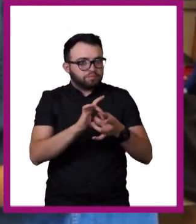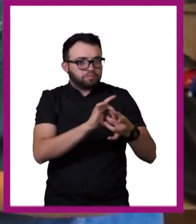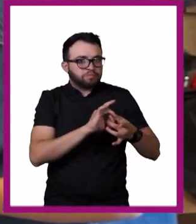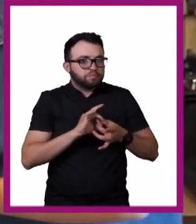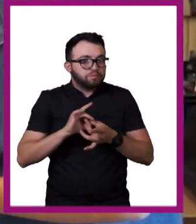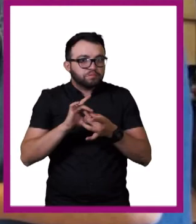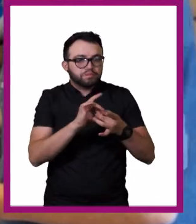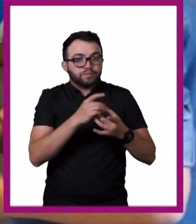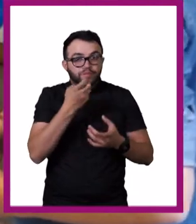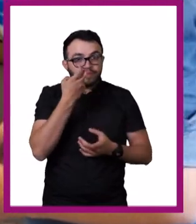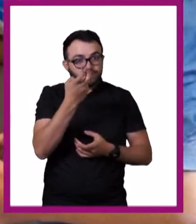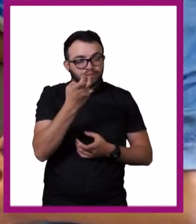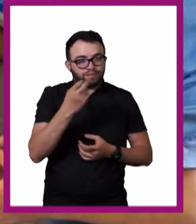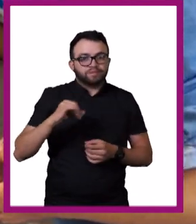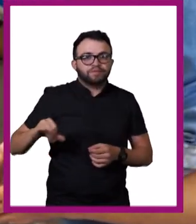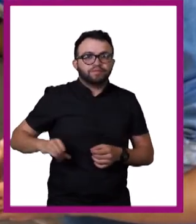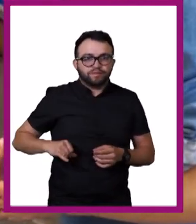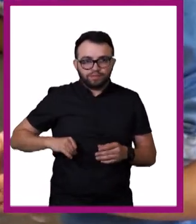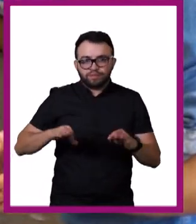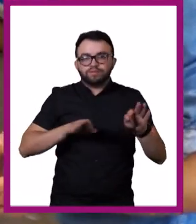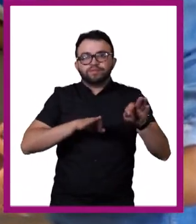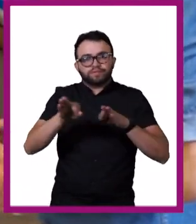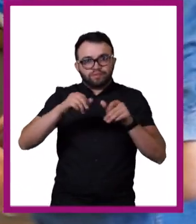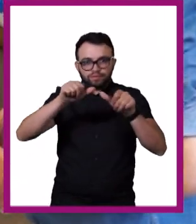del trabajo artístico y creativo.